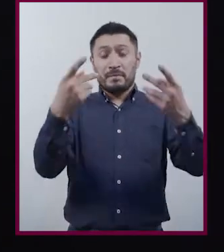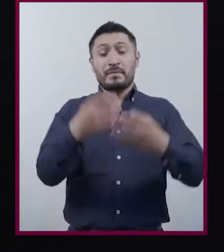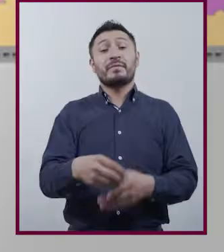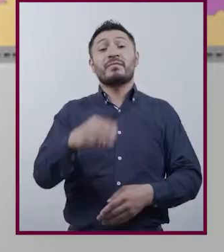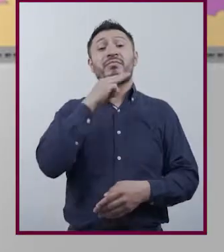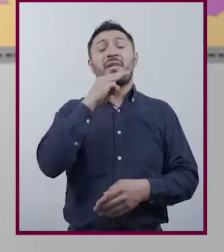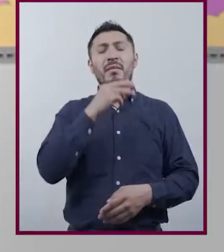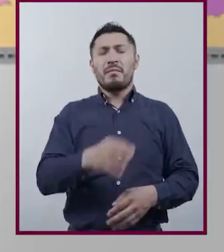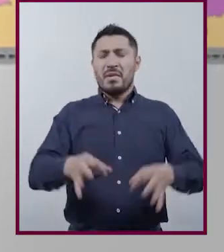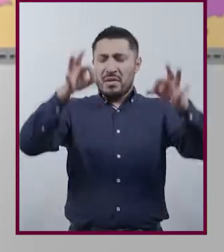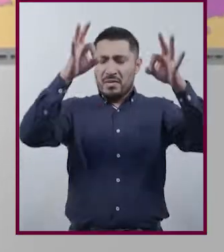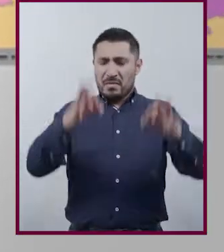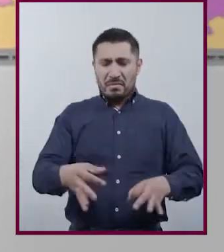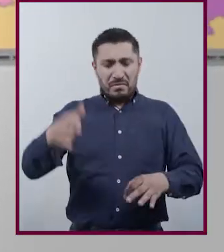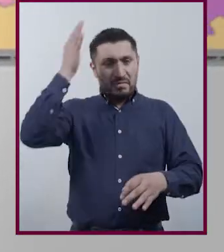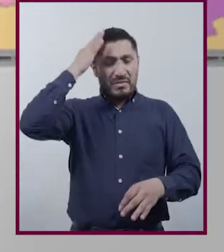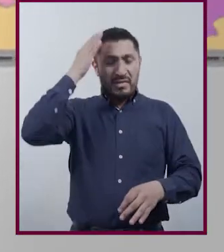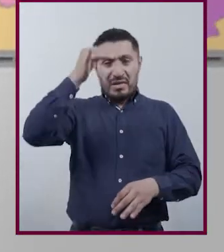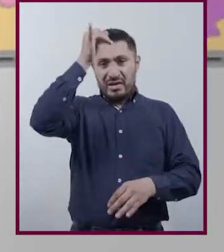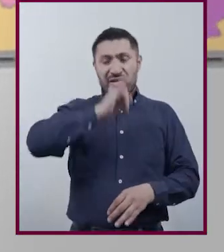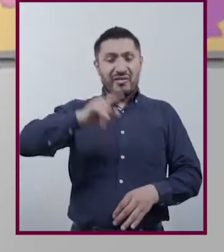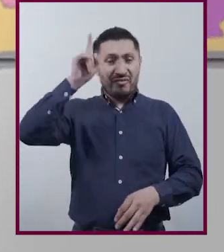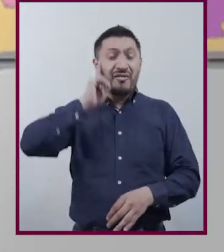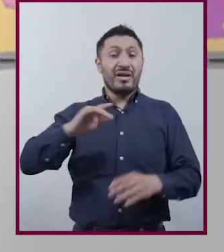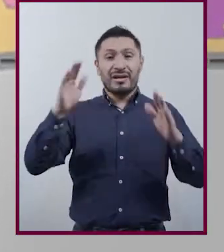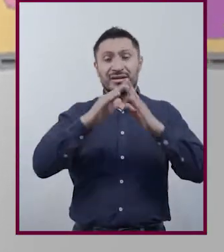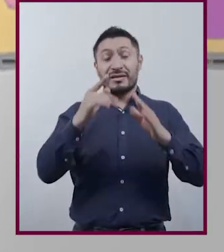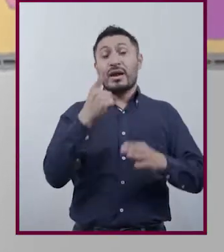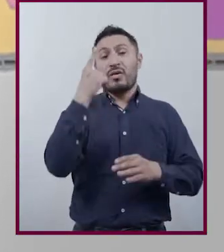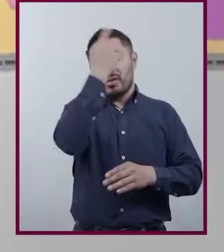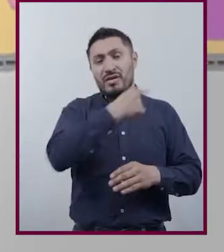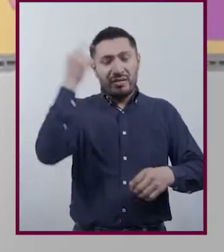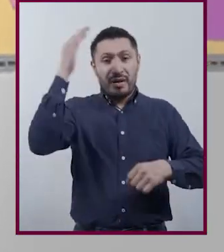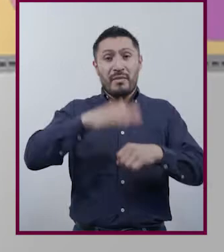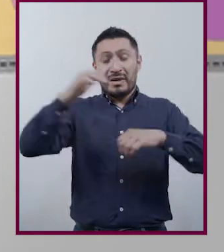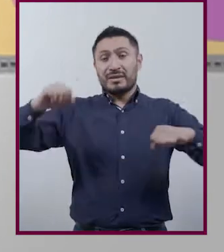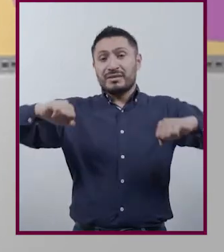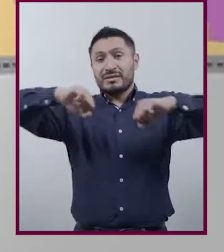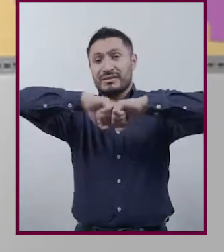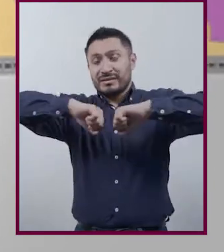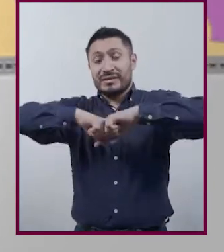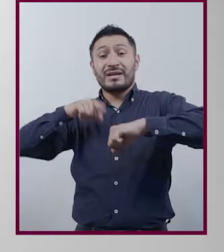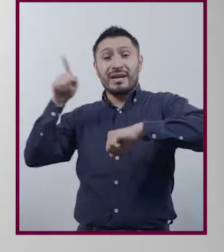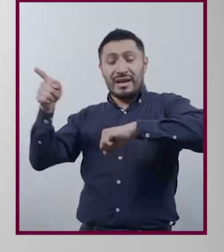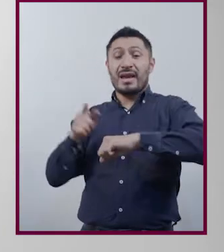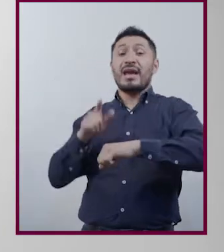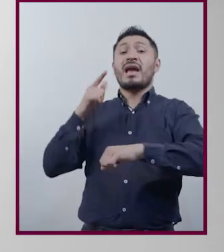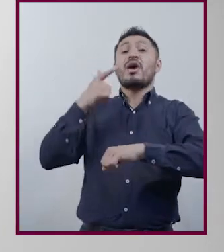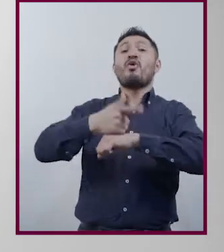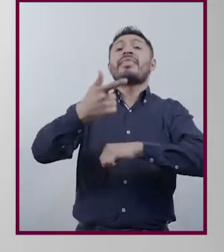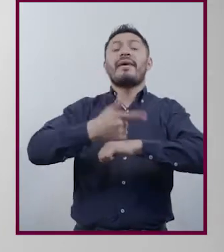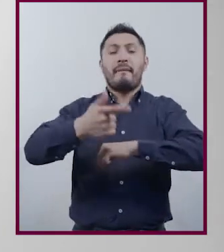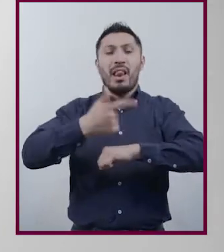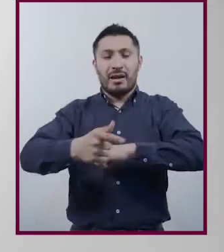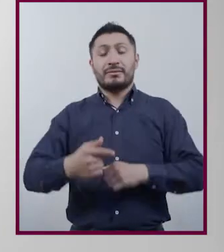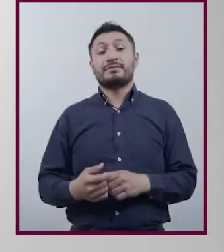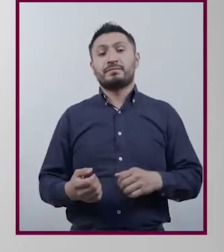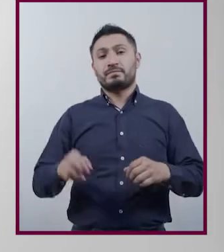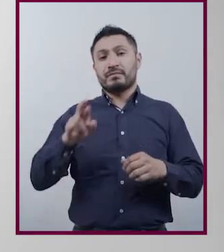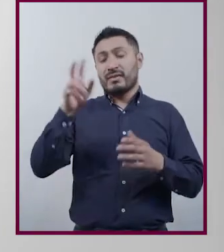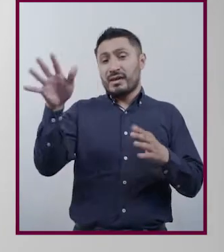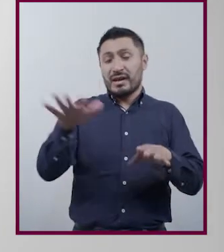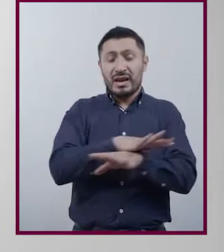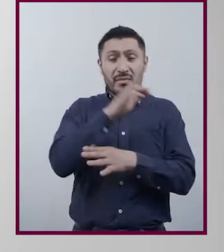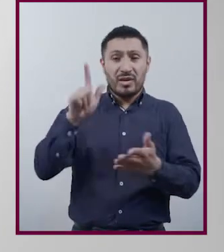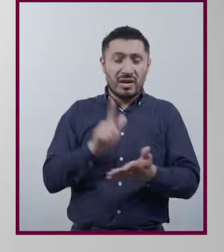ama de casa. Esto a poco más de una hora en coche de la frontera con Guatemala. La reforma agraria en el periodo del